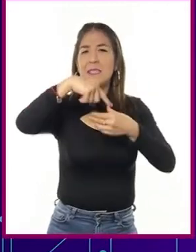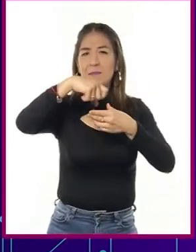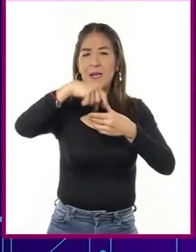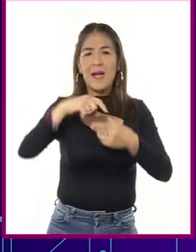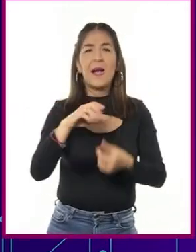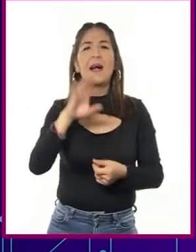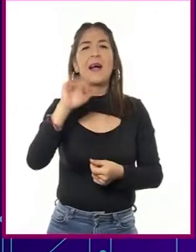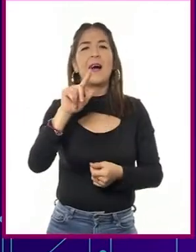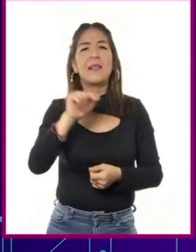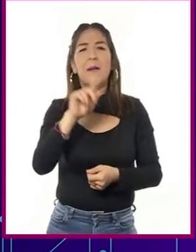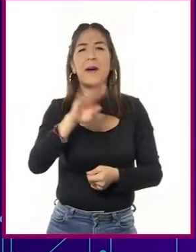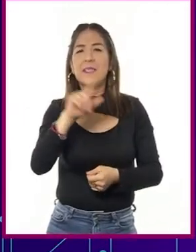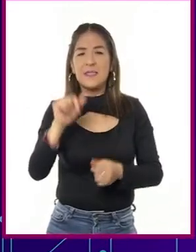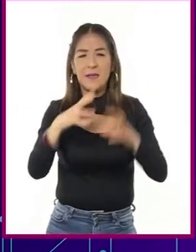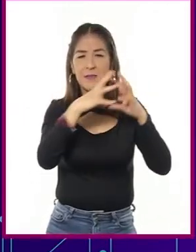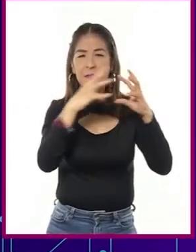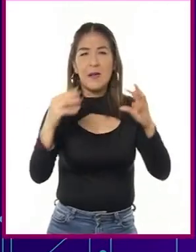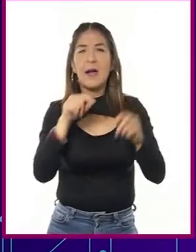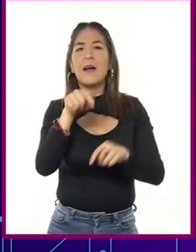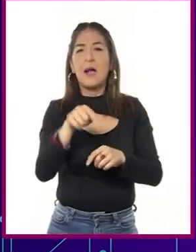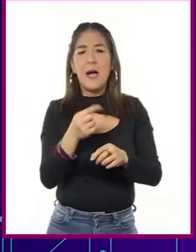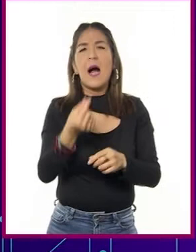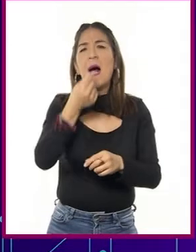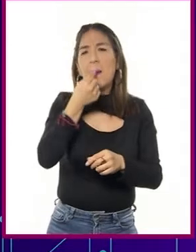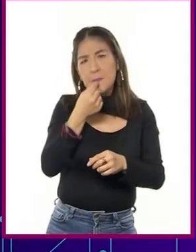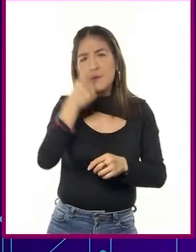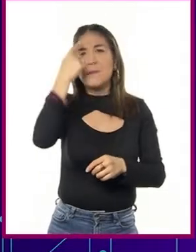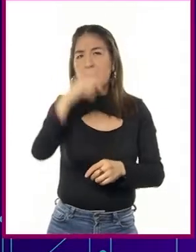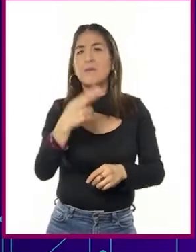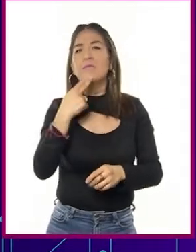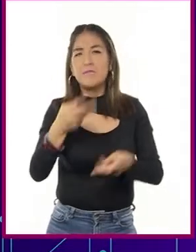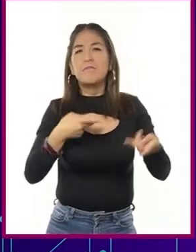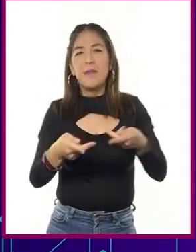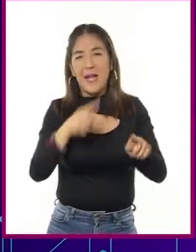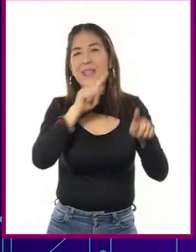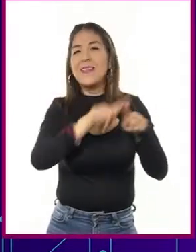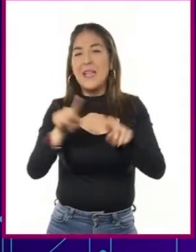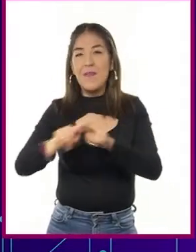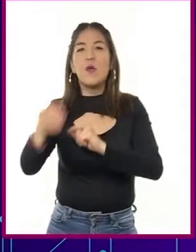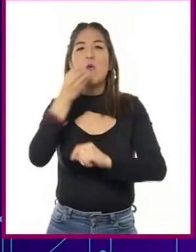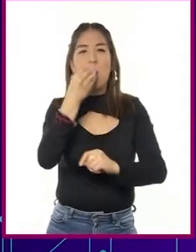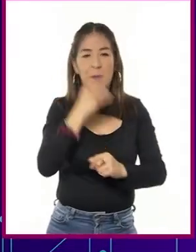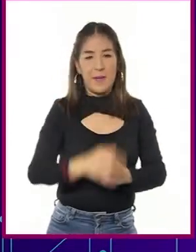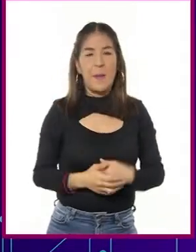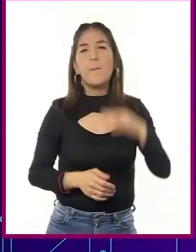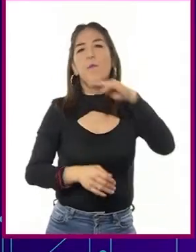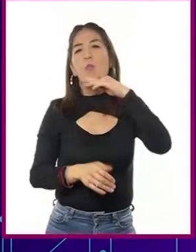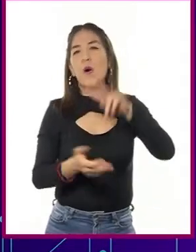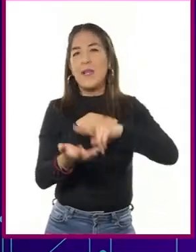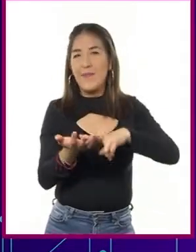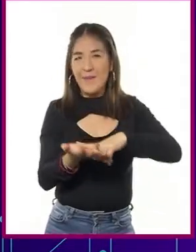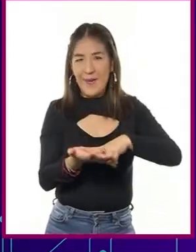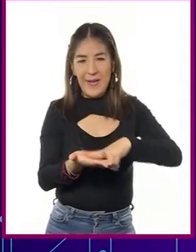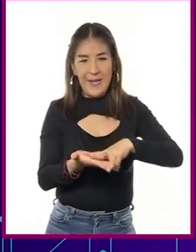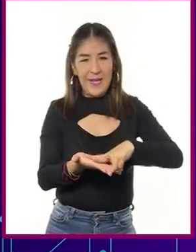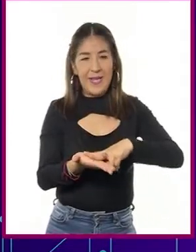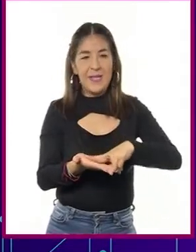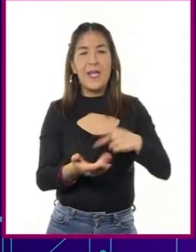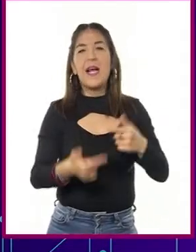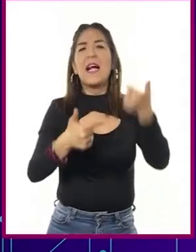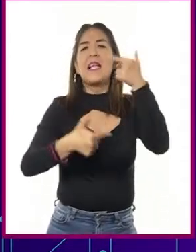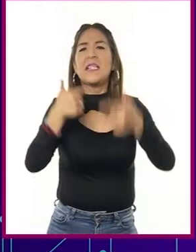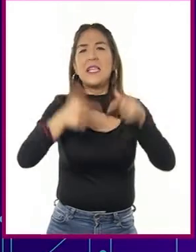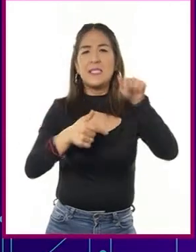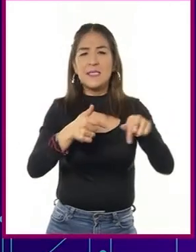ayotl. Hoy en día, la pepita se usa para preparar diversos platillos típicos como el mole verde. La leche de semilla